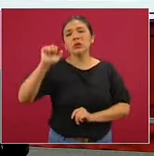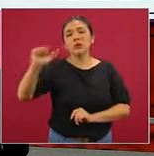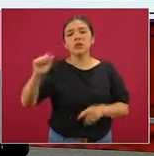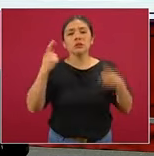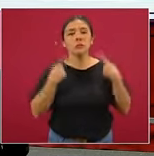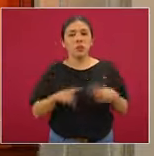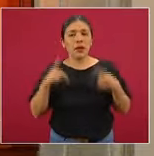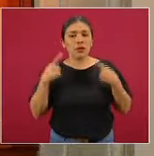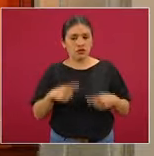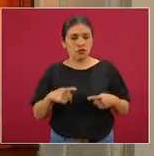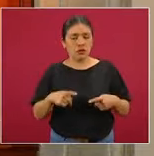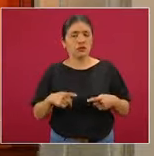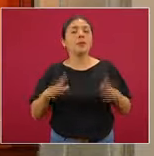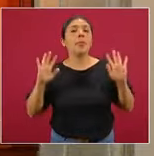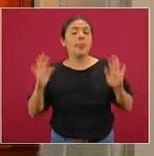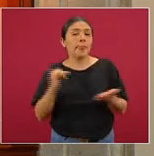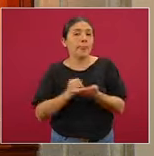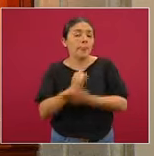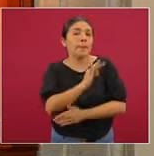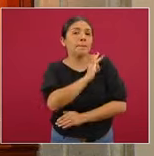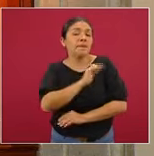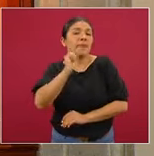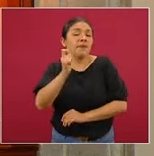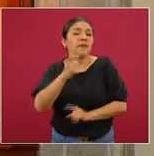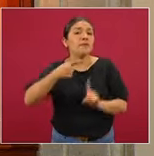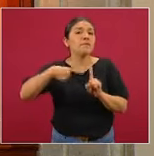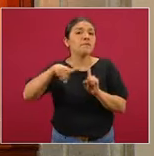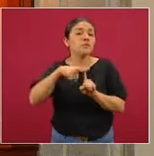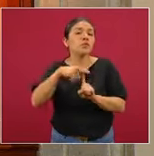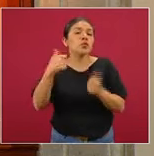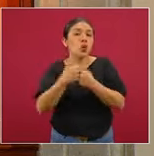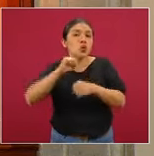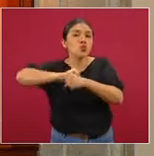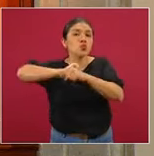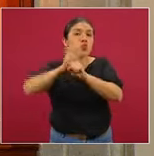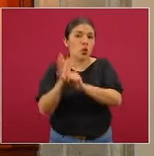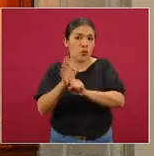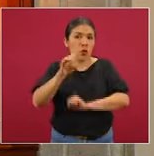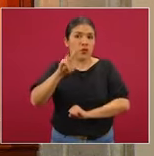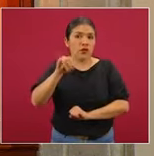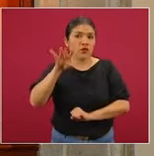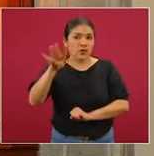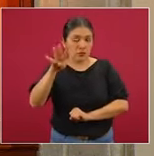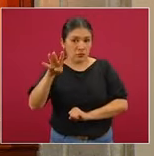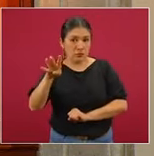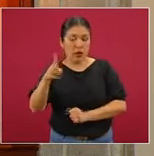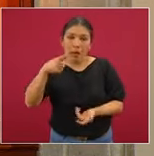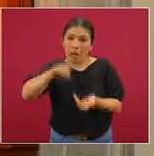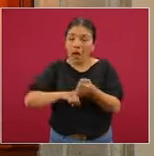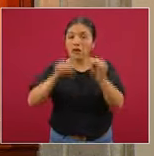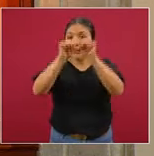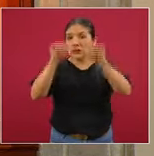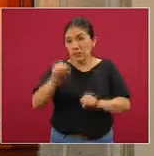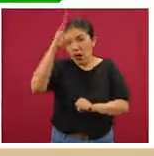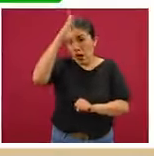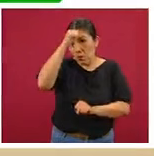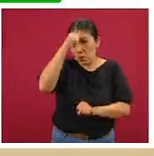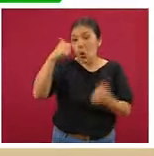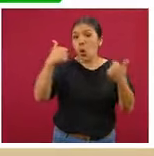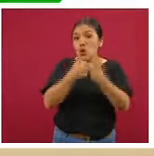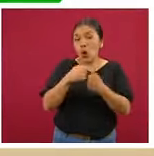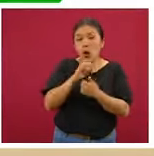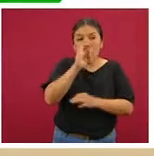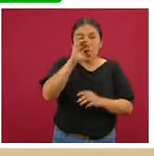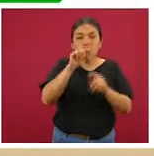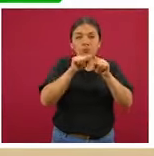916.326 ya potencialmente casos de COVID-19 en base al sistema, pero que entonces al graficarlos